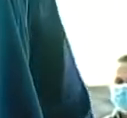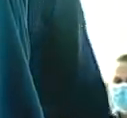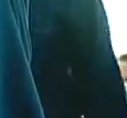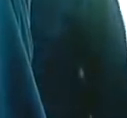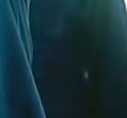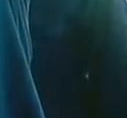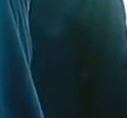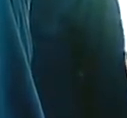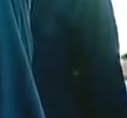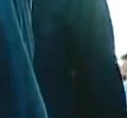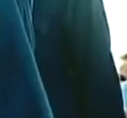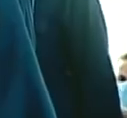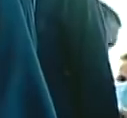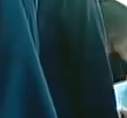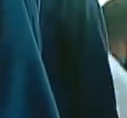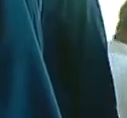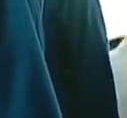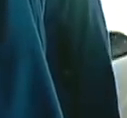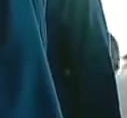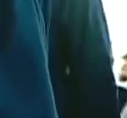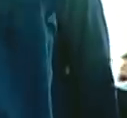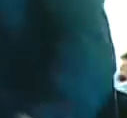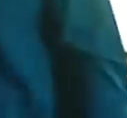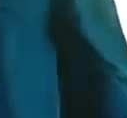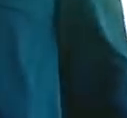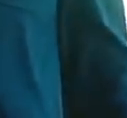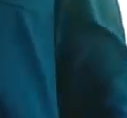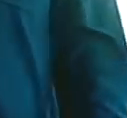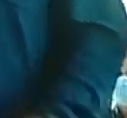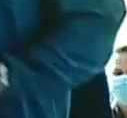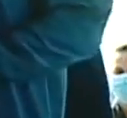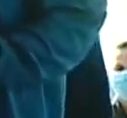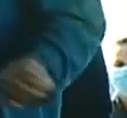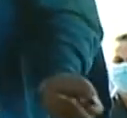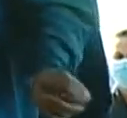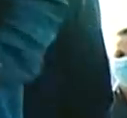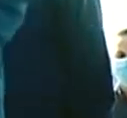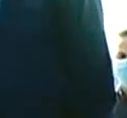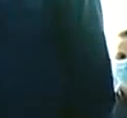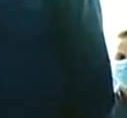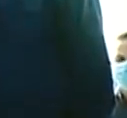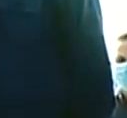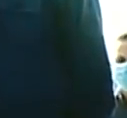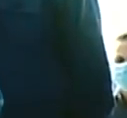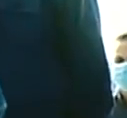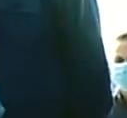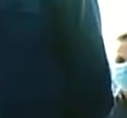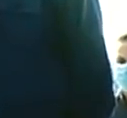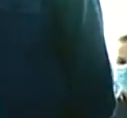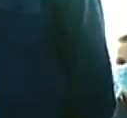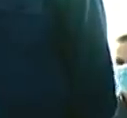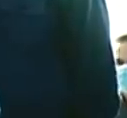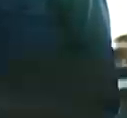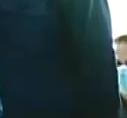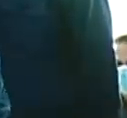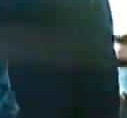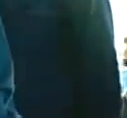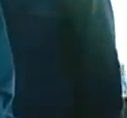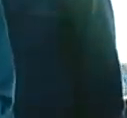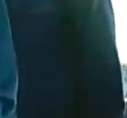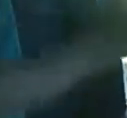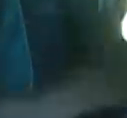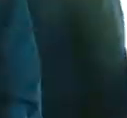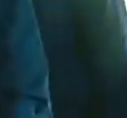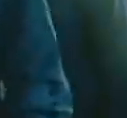carnaval. Hey, bomba, qué alegre suena, bomba, compartas vienen, bomba, es el Galicio, bomba, que anuncia por